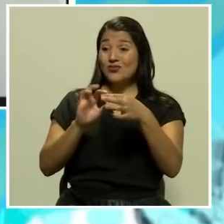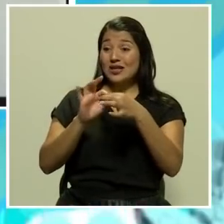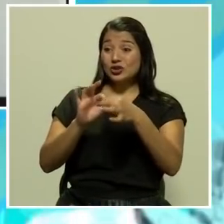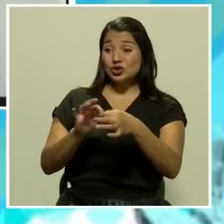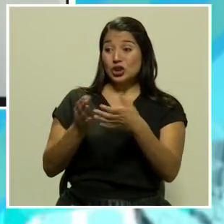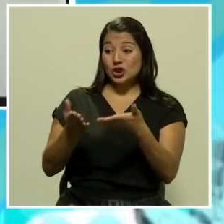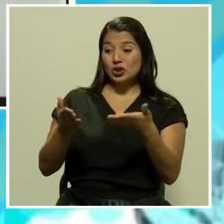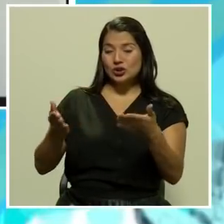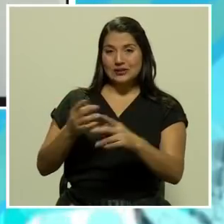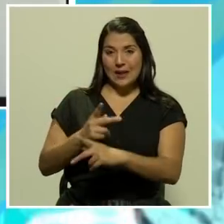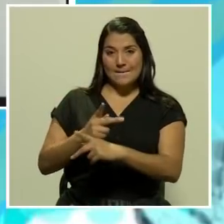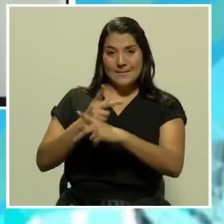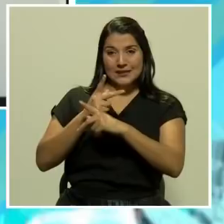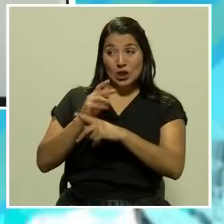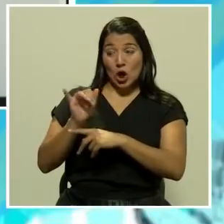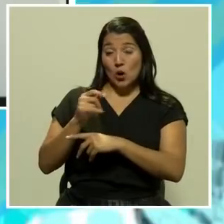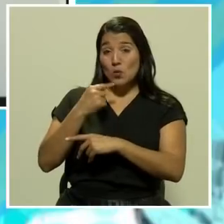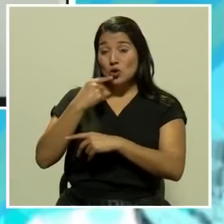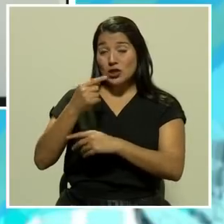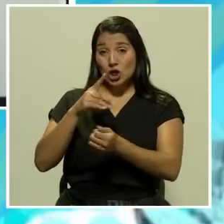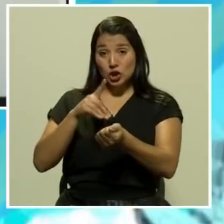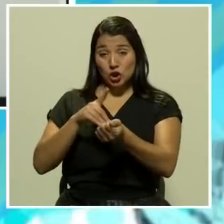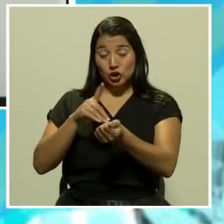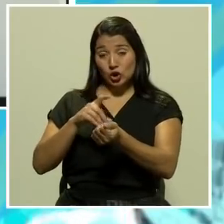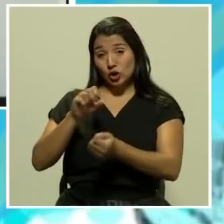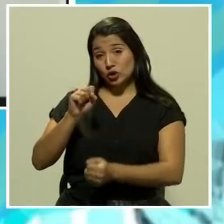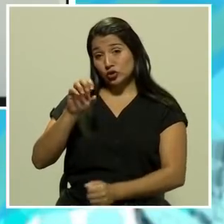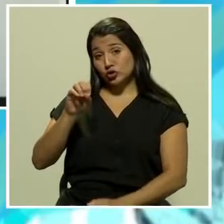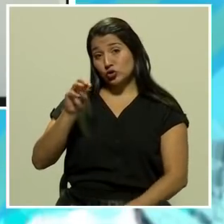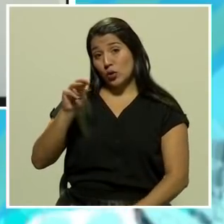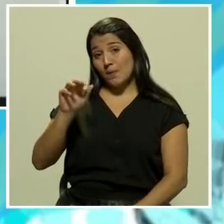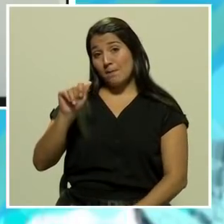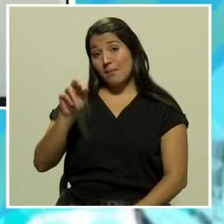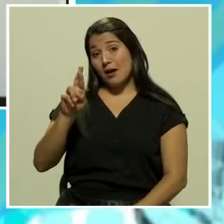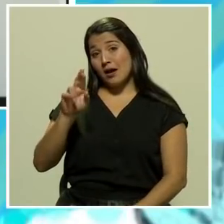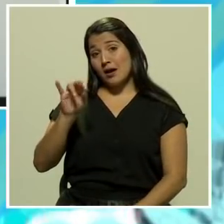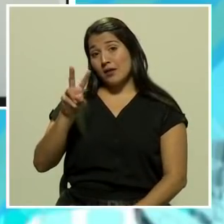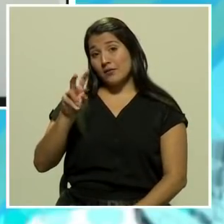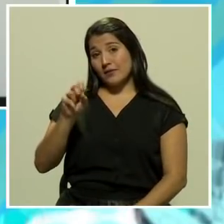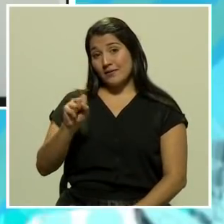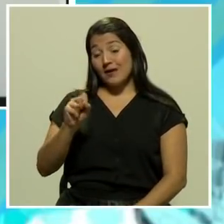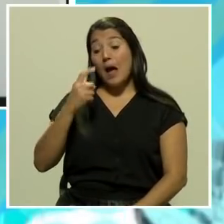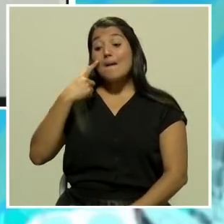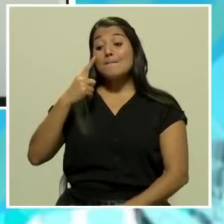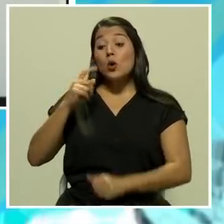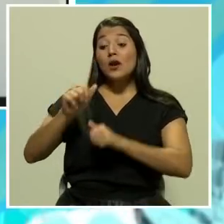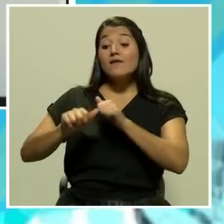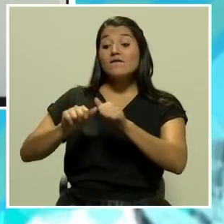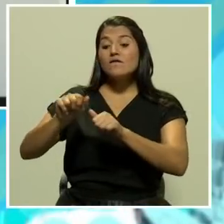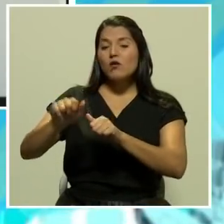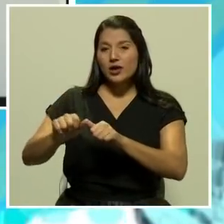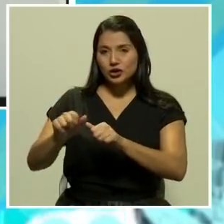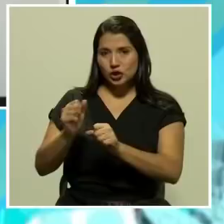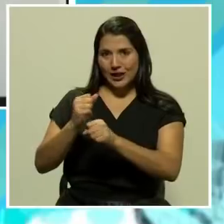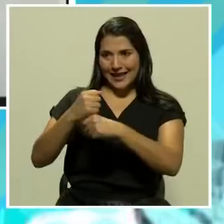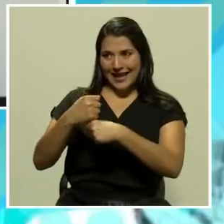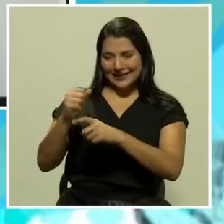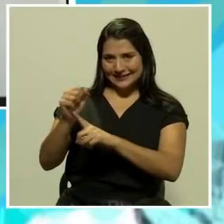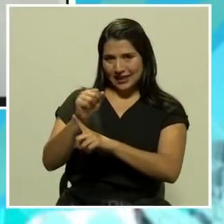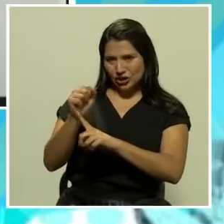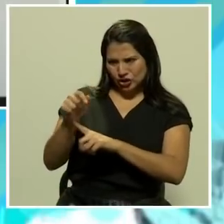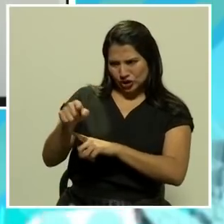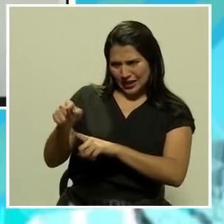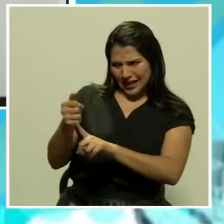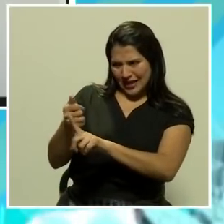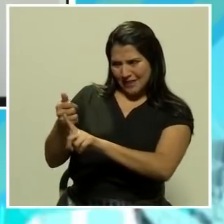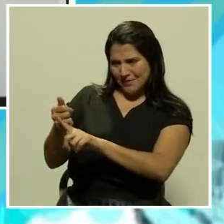protección que decía la doctora Somarriba, pues que gracias al esfuerzo de la sociedad civil que ha comprado, digamos, los